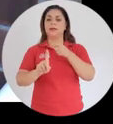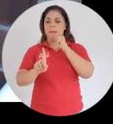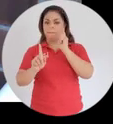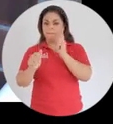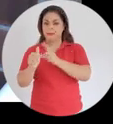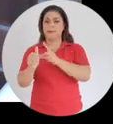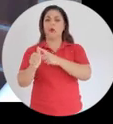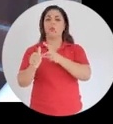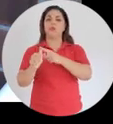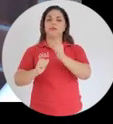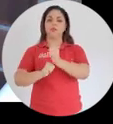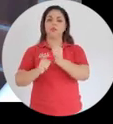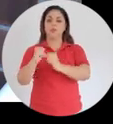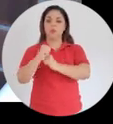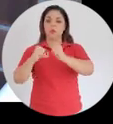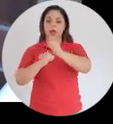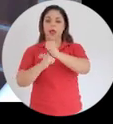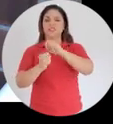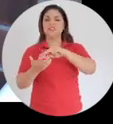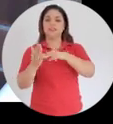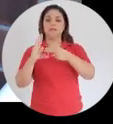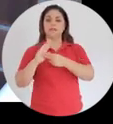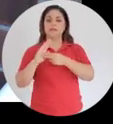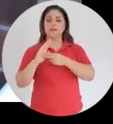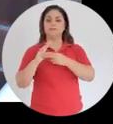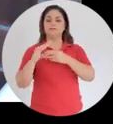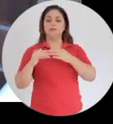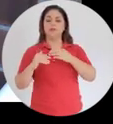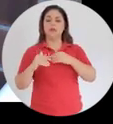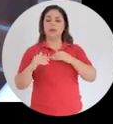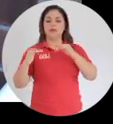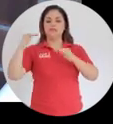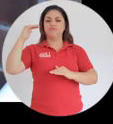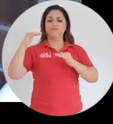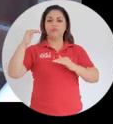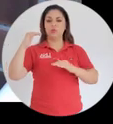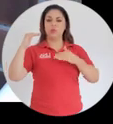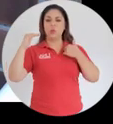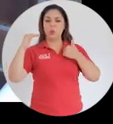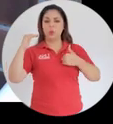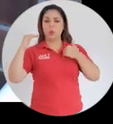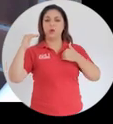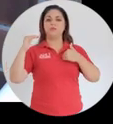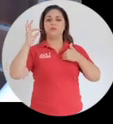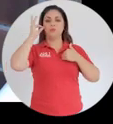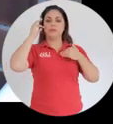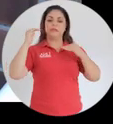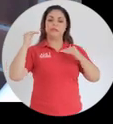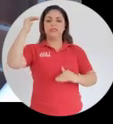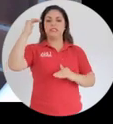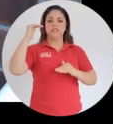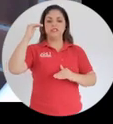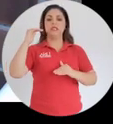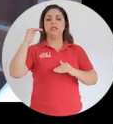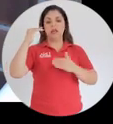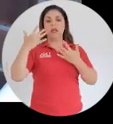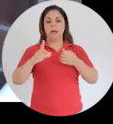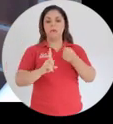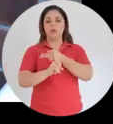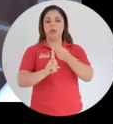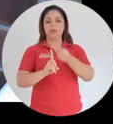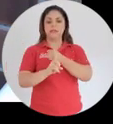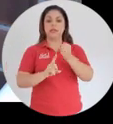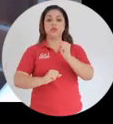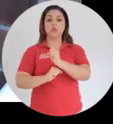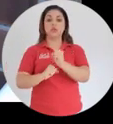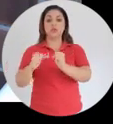en principio estructural, ¿verdad? Que sabemos que está ya siendo una